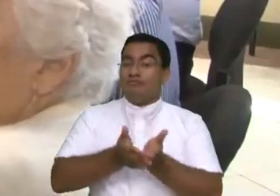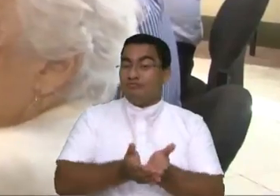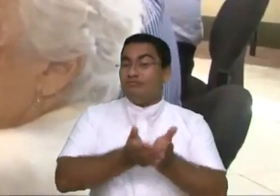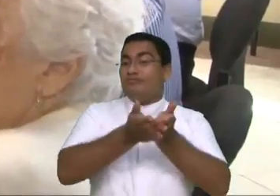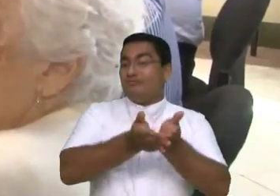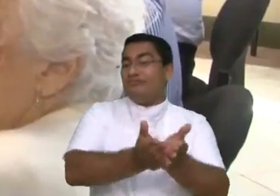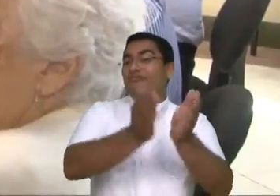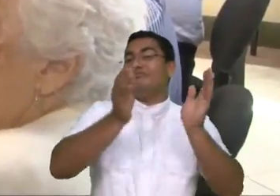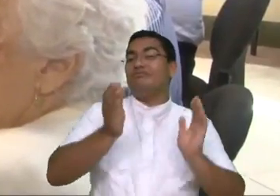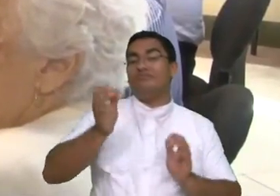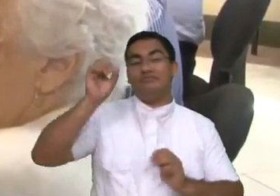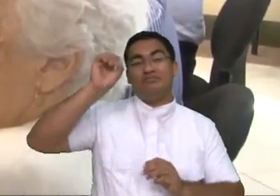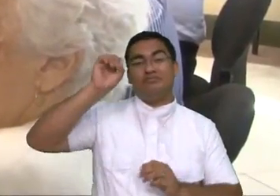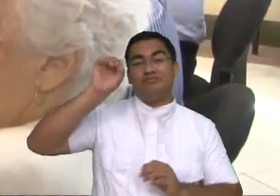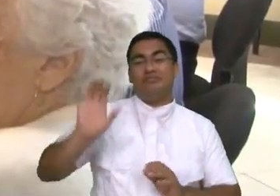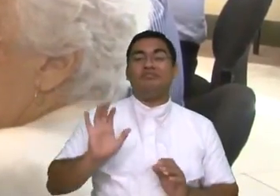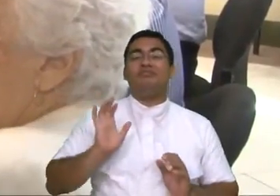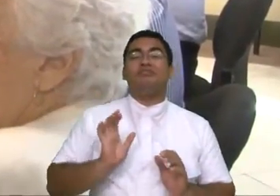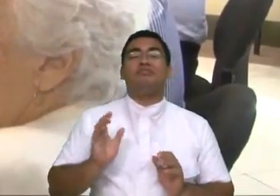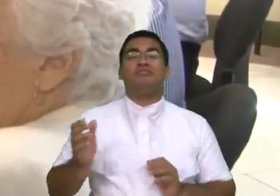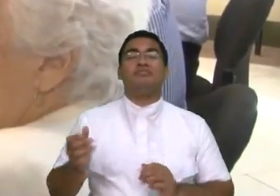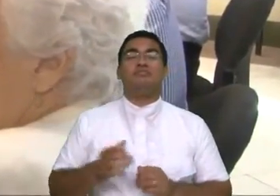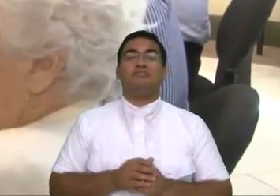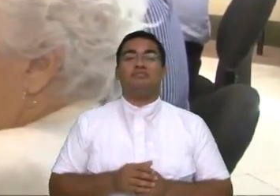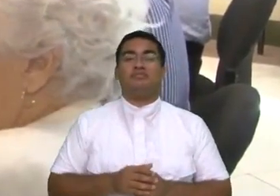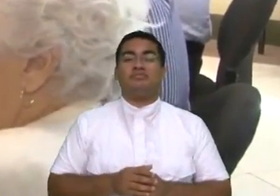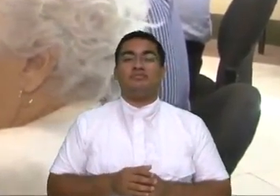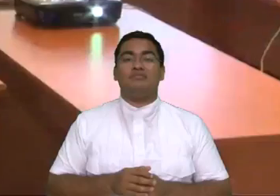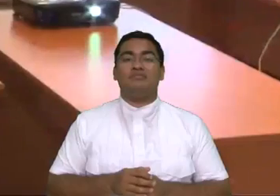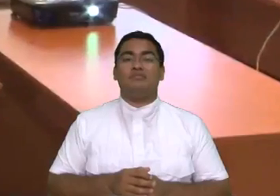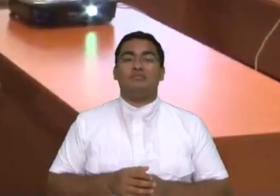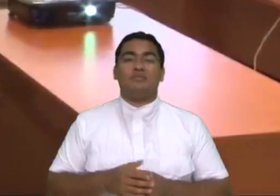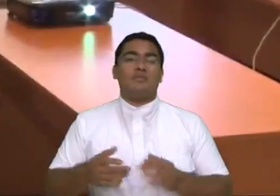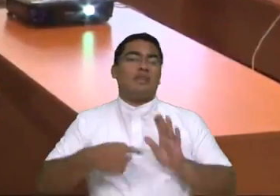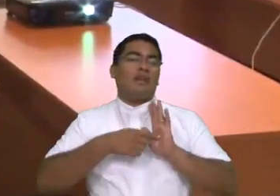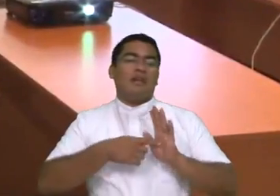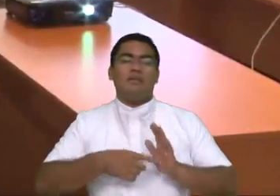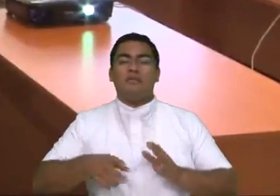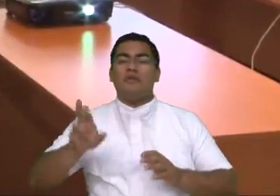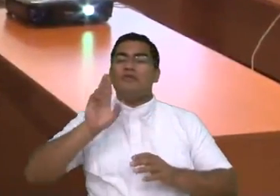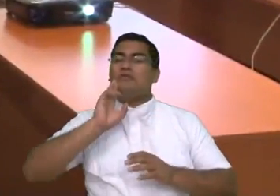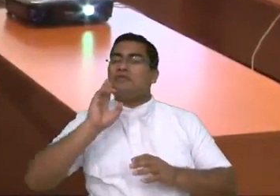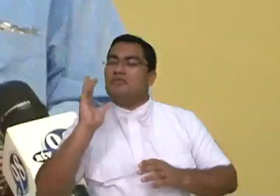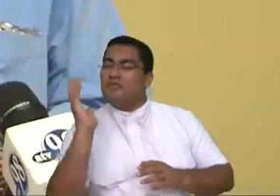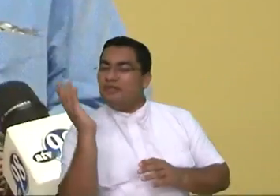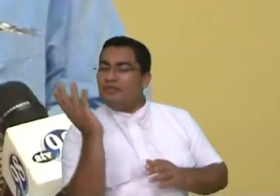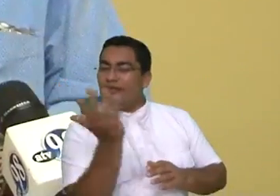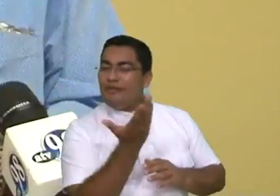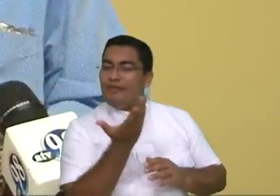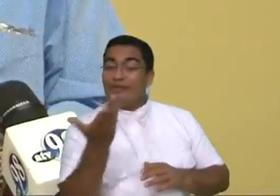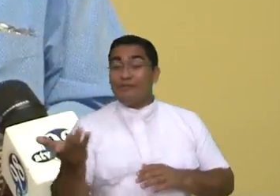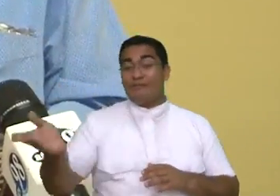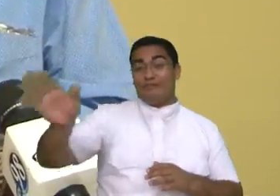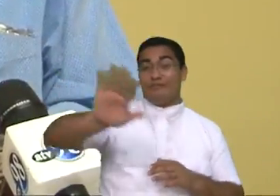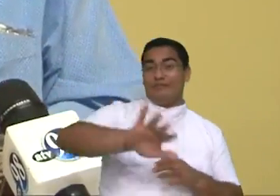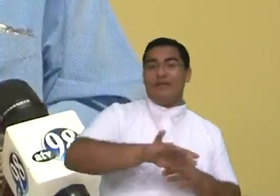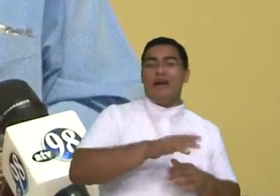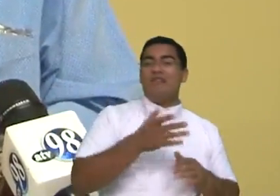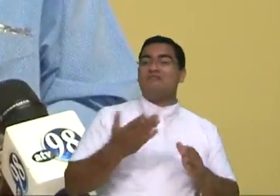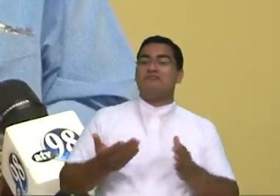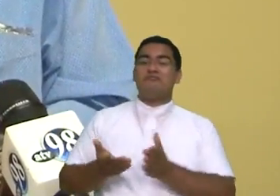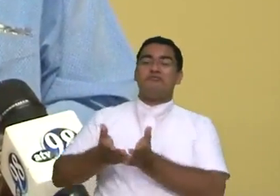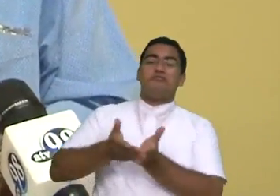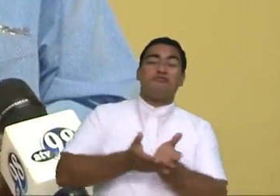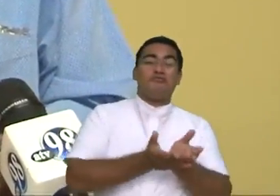estas naves como tal, porque ahí tenés bar, tenés restaurante, ahí vos tenés, digamos,